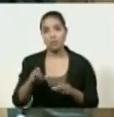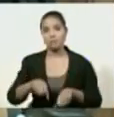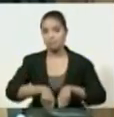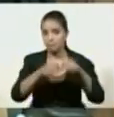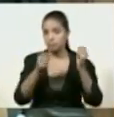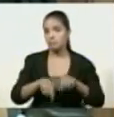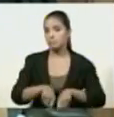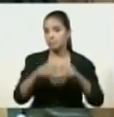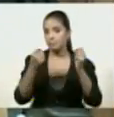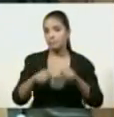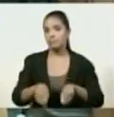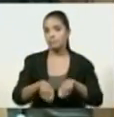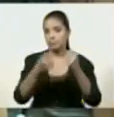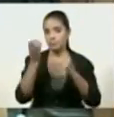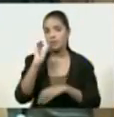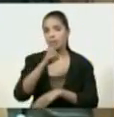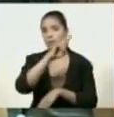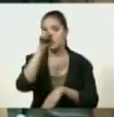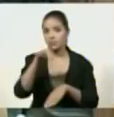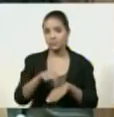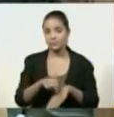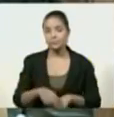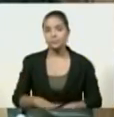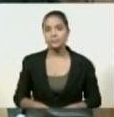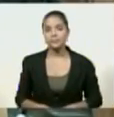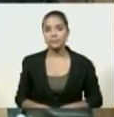violado la Asamblea Nacional